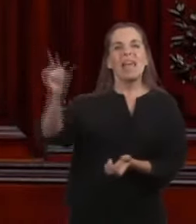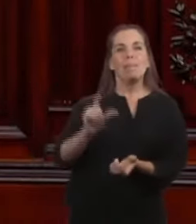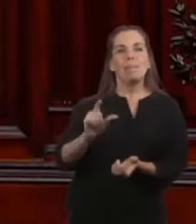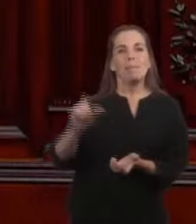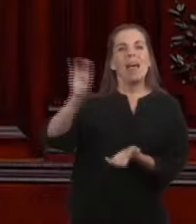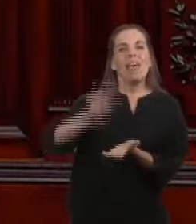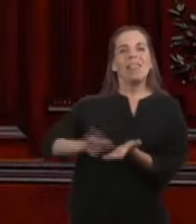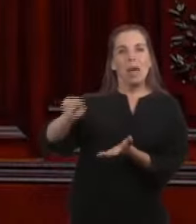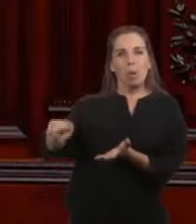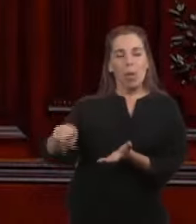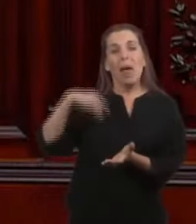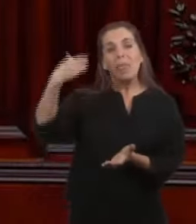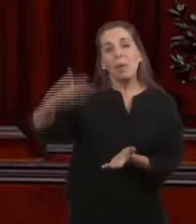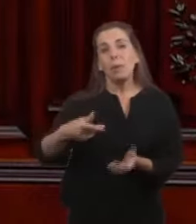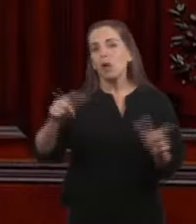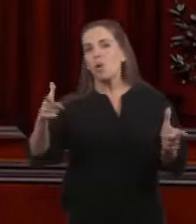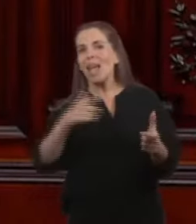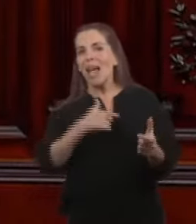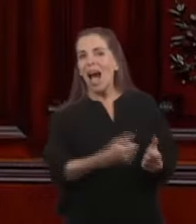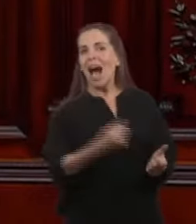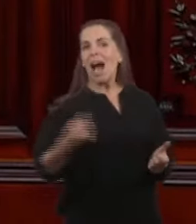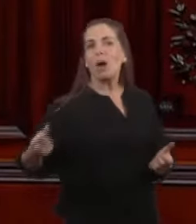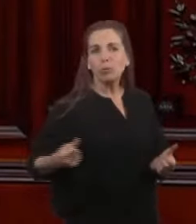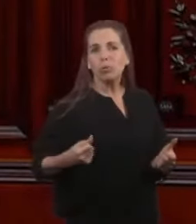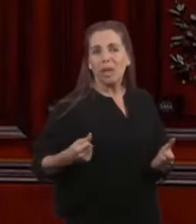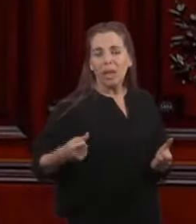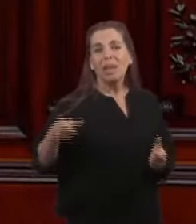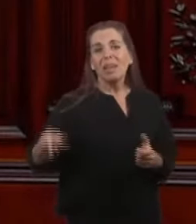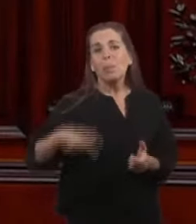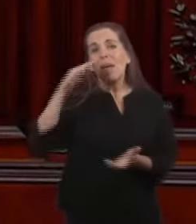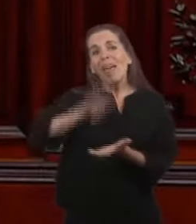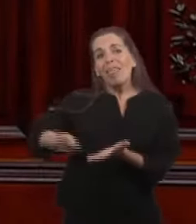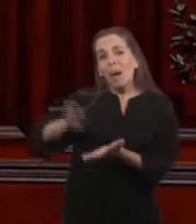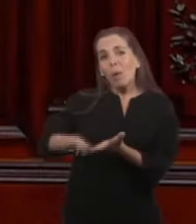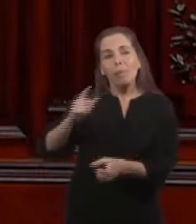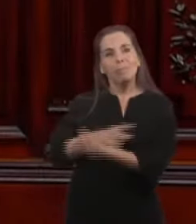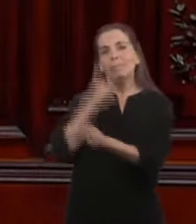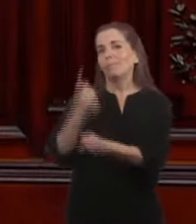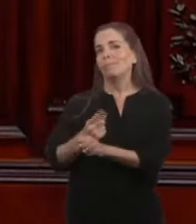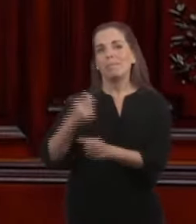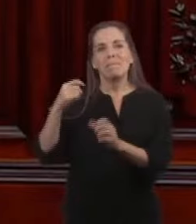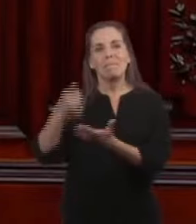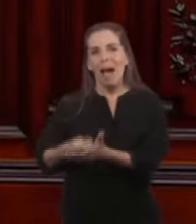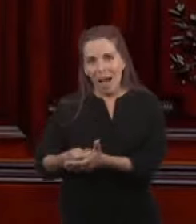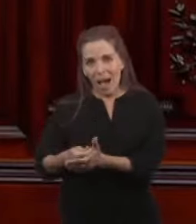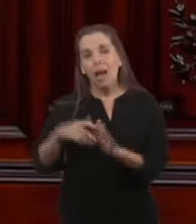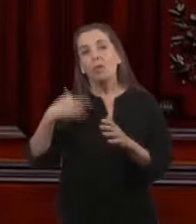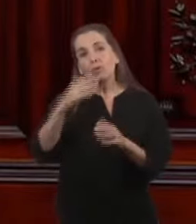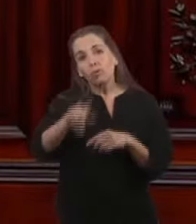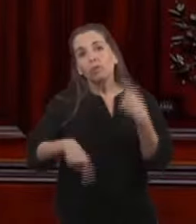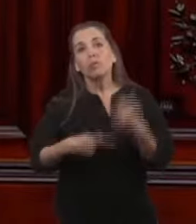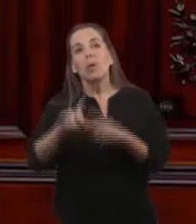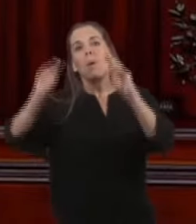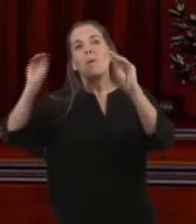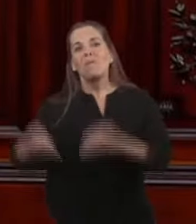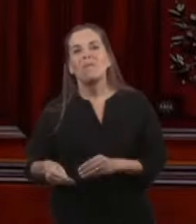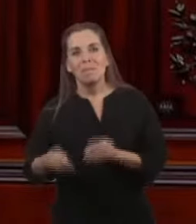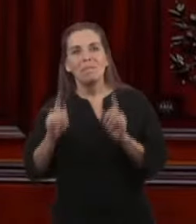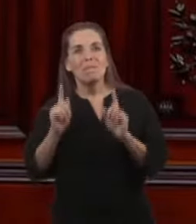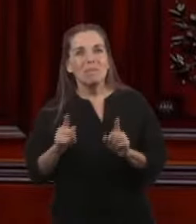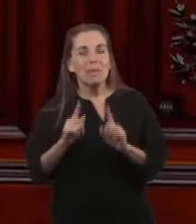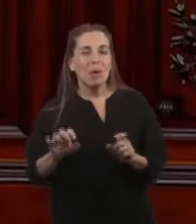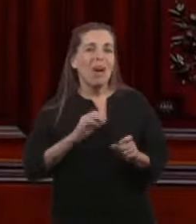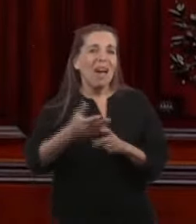hacen el ajuste necesario la deuda se vuelve impagable Y entonces defte así es como nos convertimos en el mayor